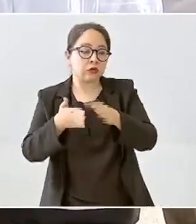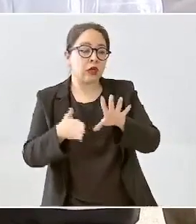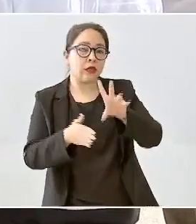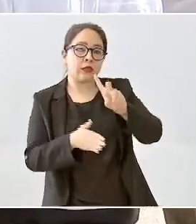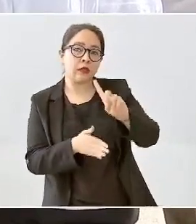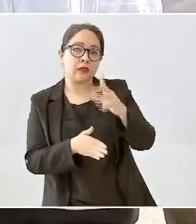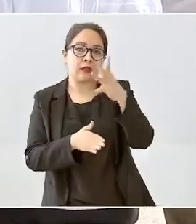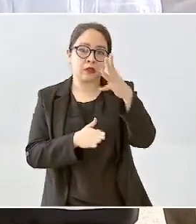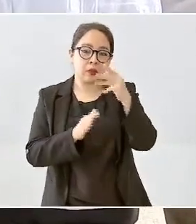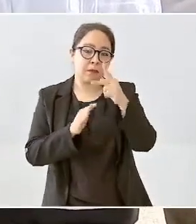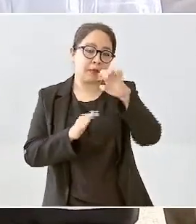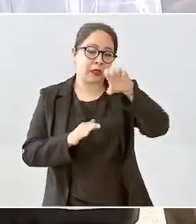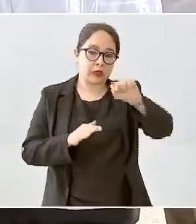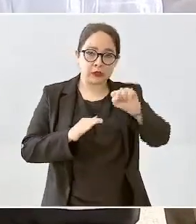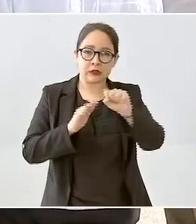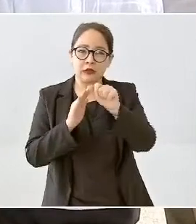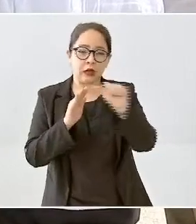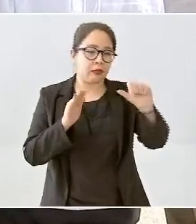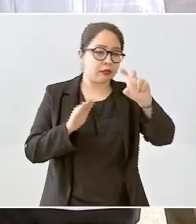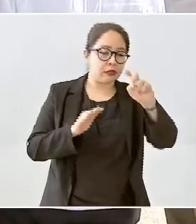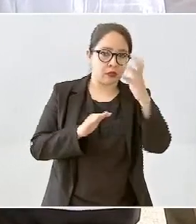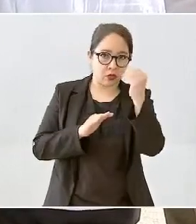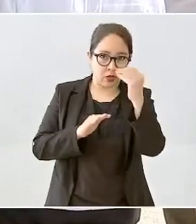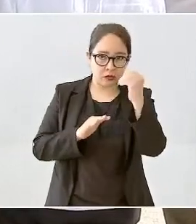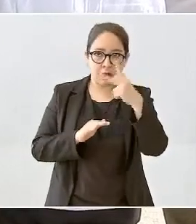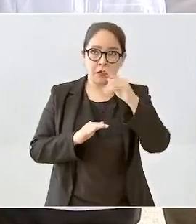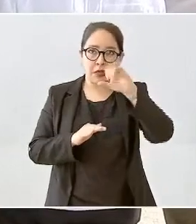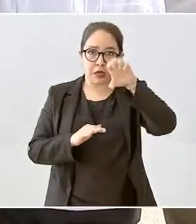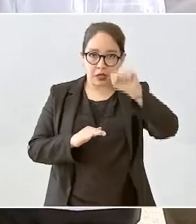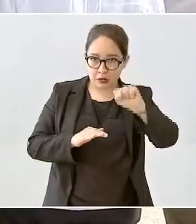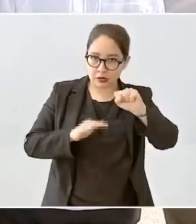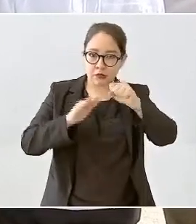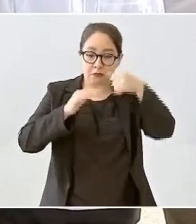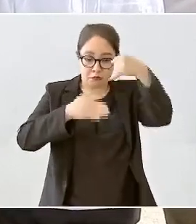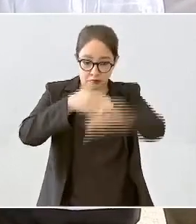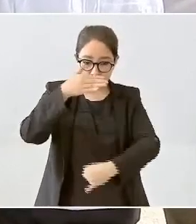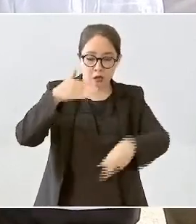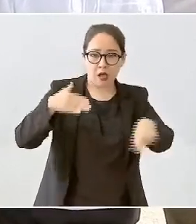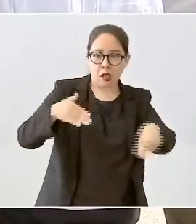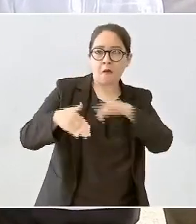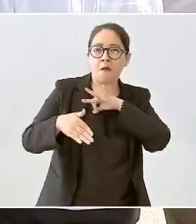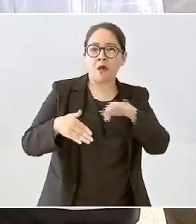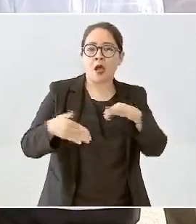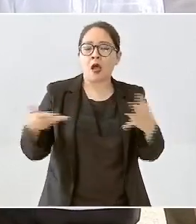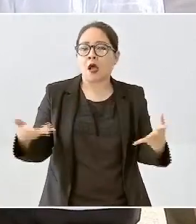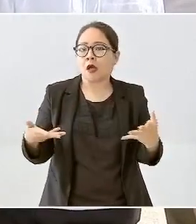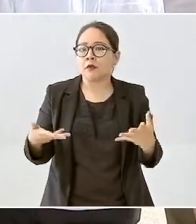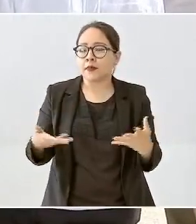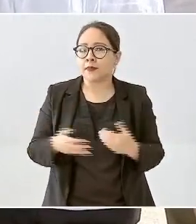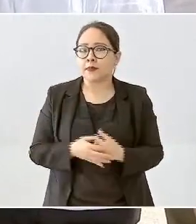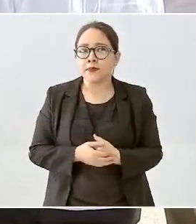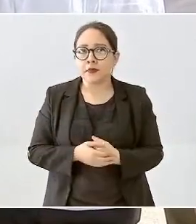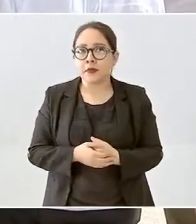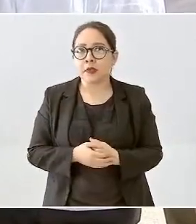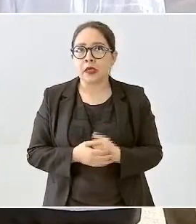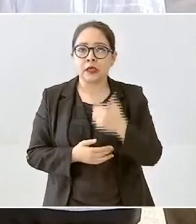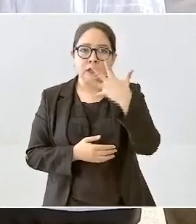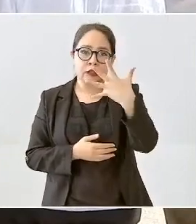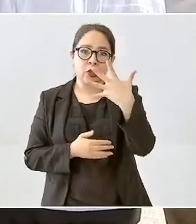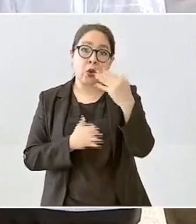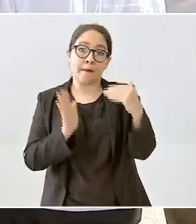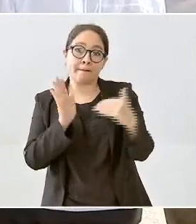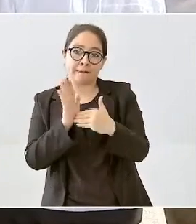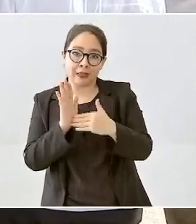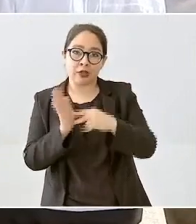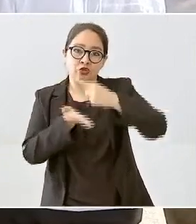pies a 39 pies de profundidad. Esto nos va a permitir que lleguen embarcaciones que tengan 5,000 toneladas más